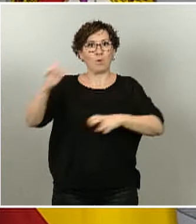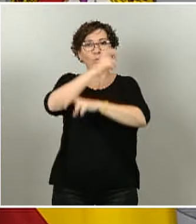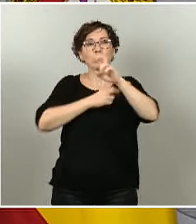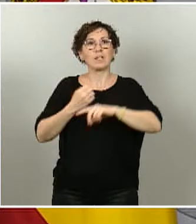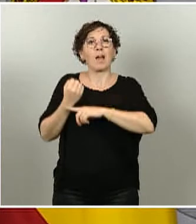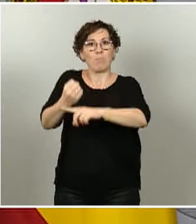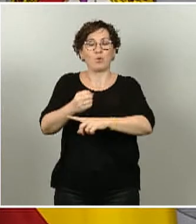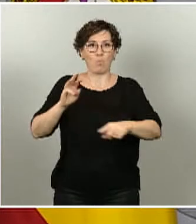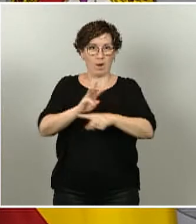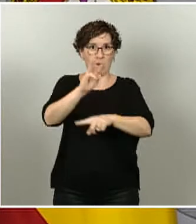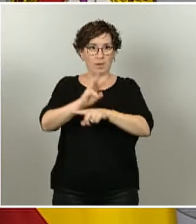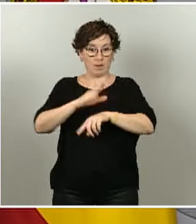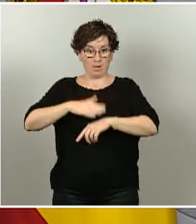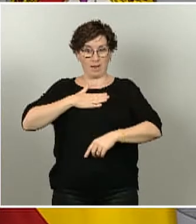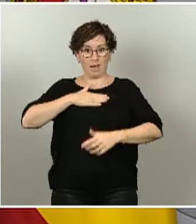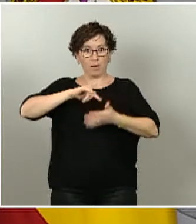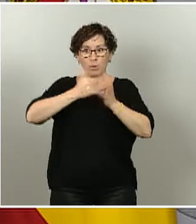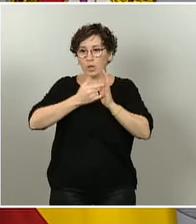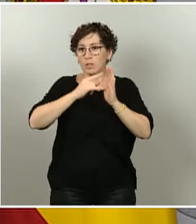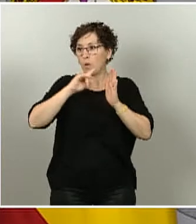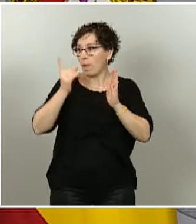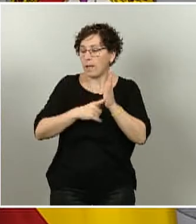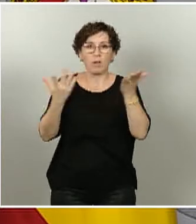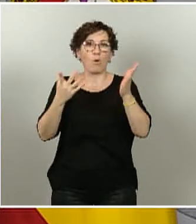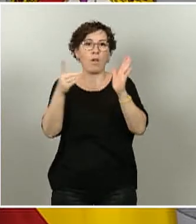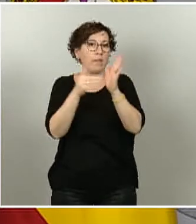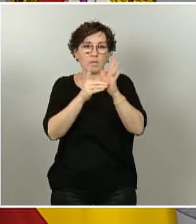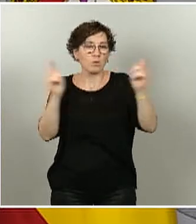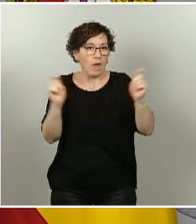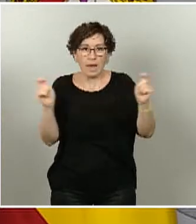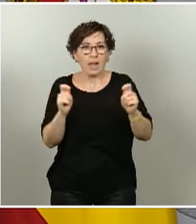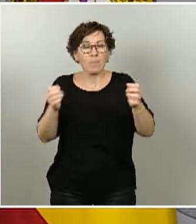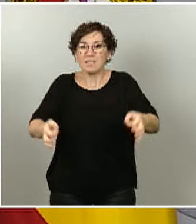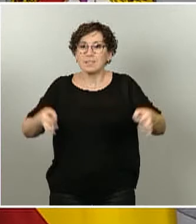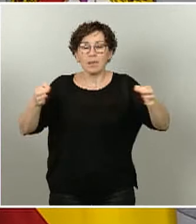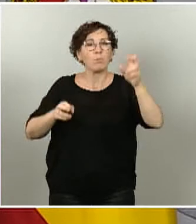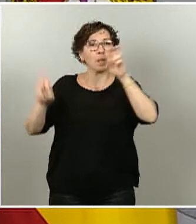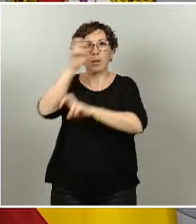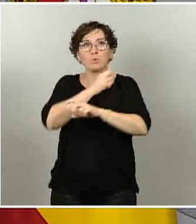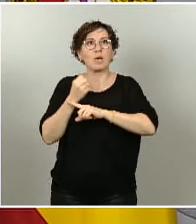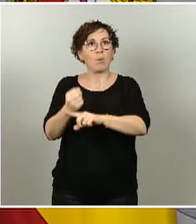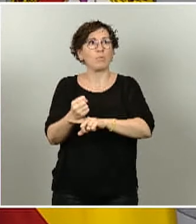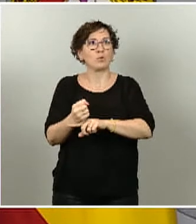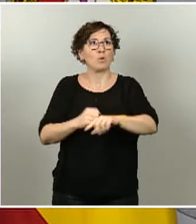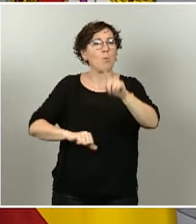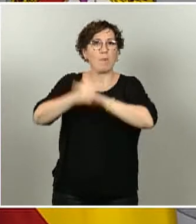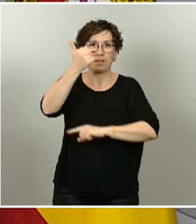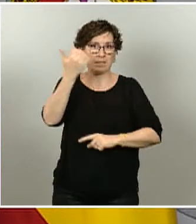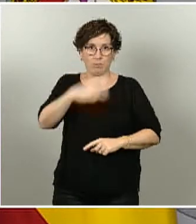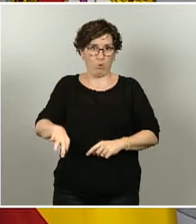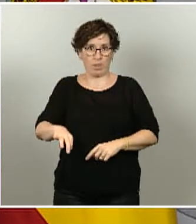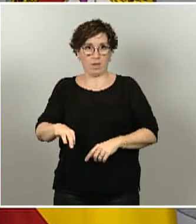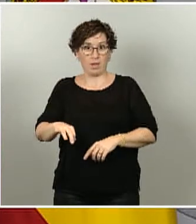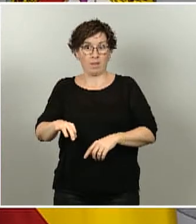proyectos de ley o nuestros decretos de alarma, en este caso, cuenten con los mayores apoyos posibles, porque eso significará ser fiel a los